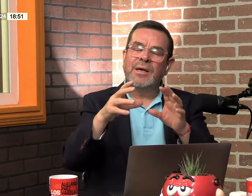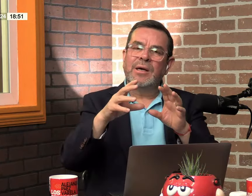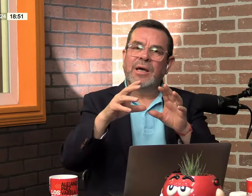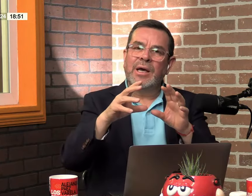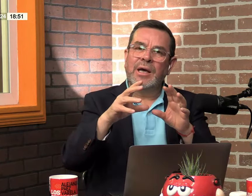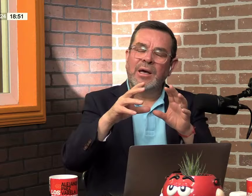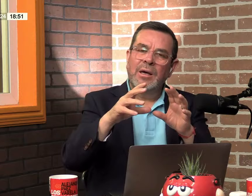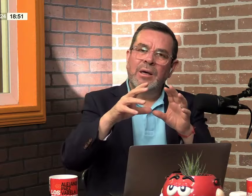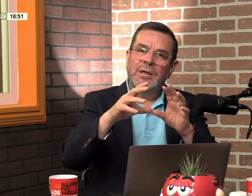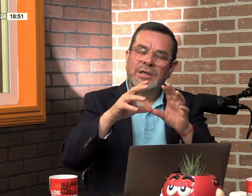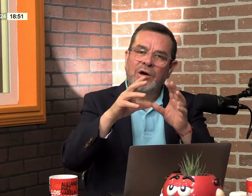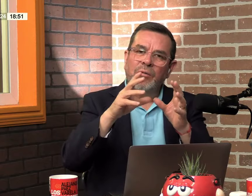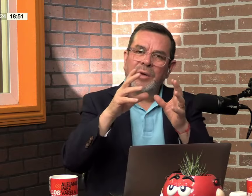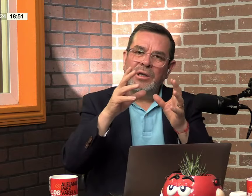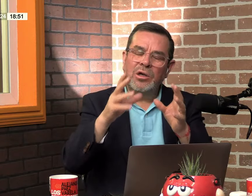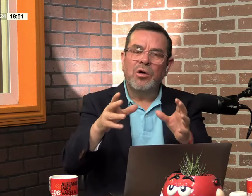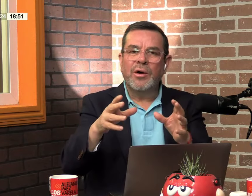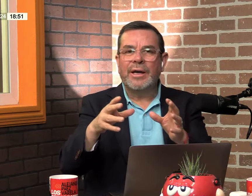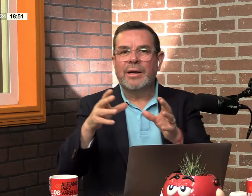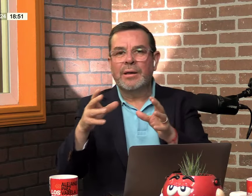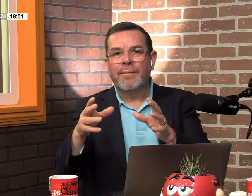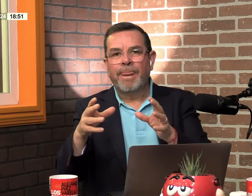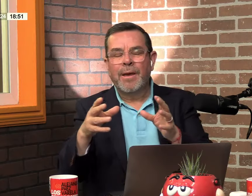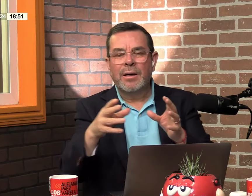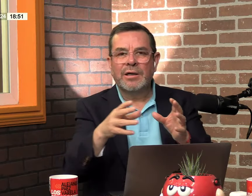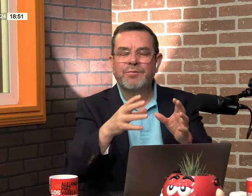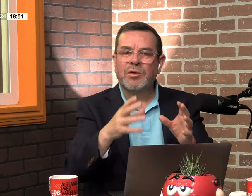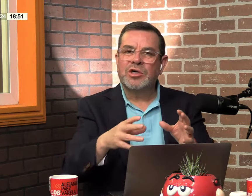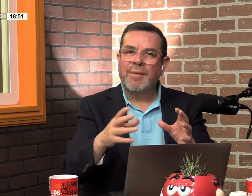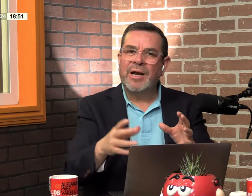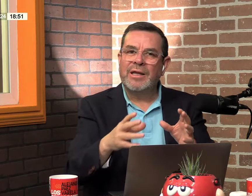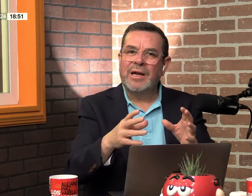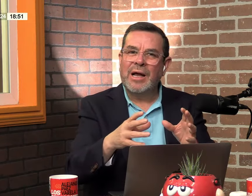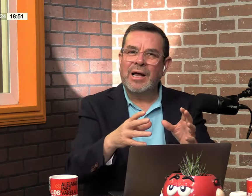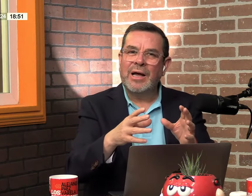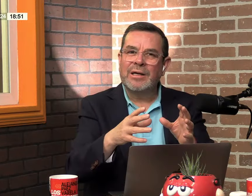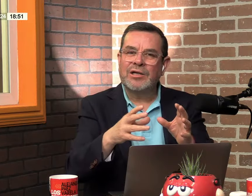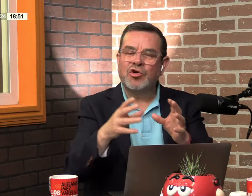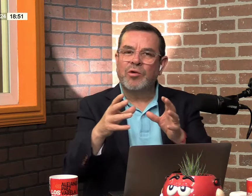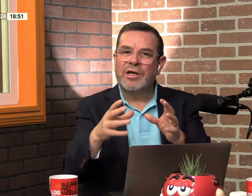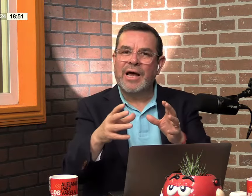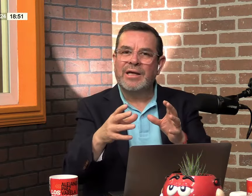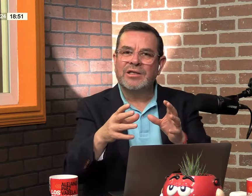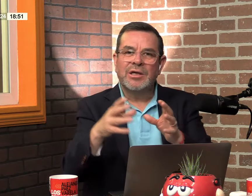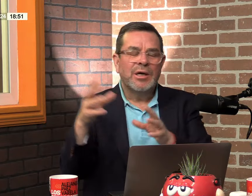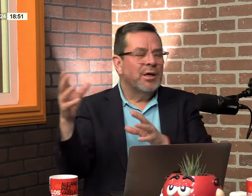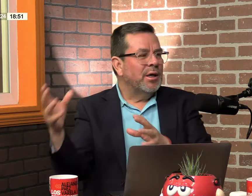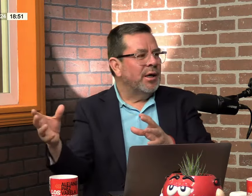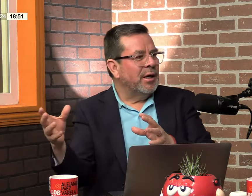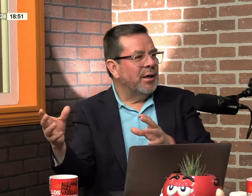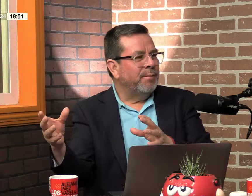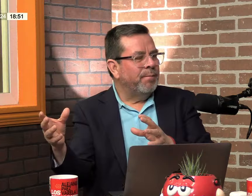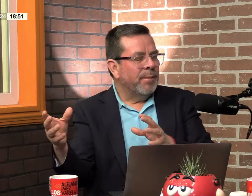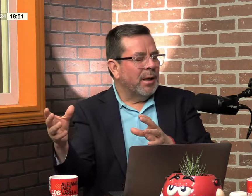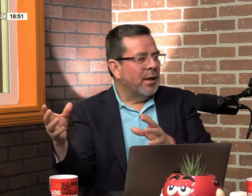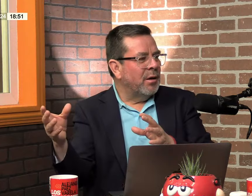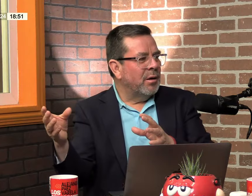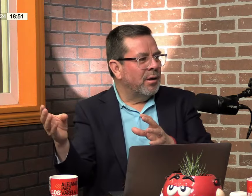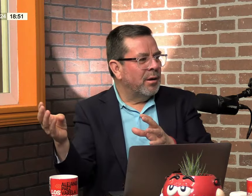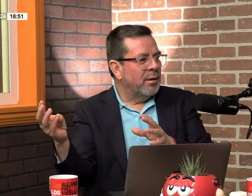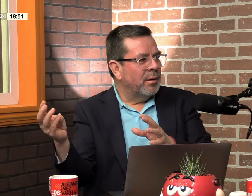México-estadounidense que se convirtió en responsable de las comunidades